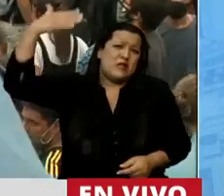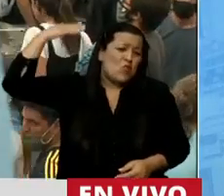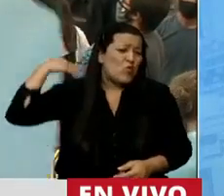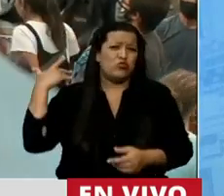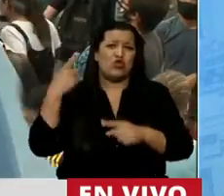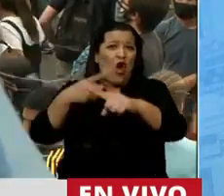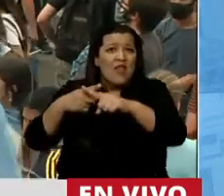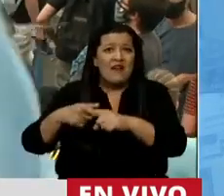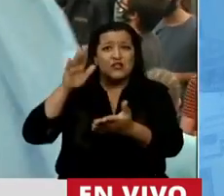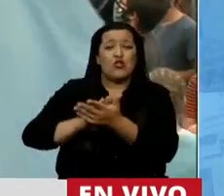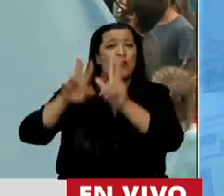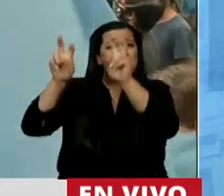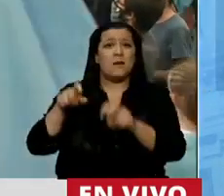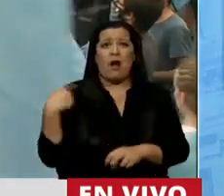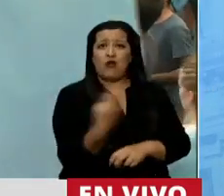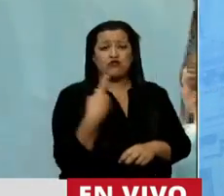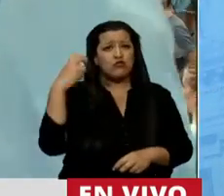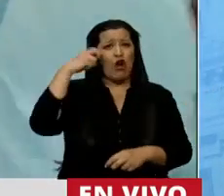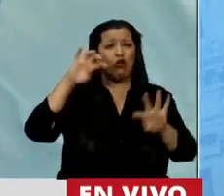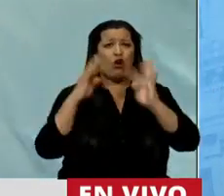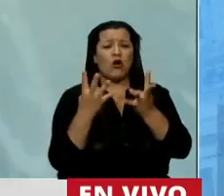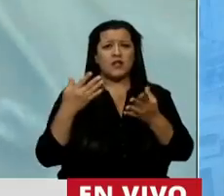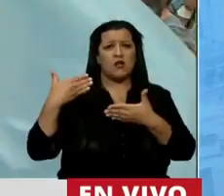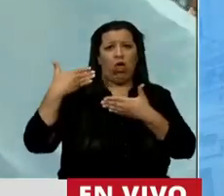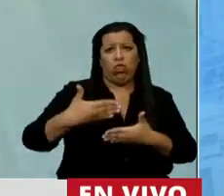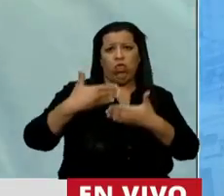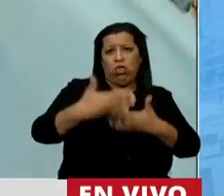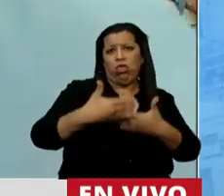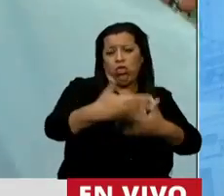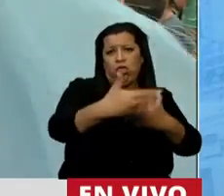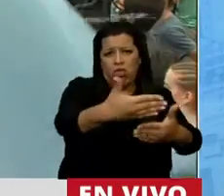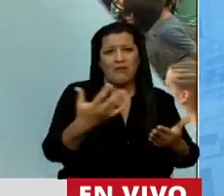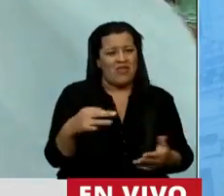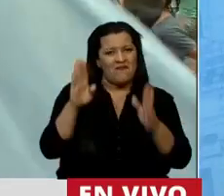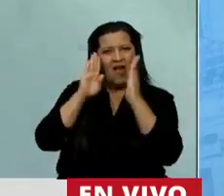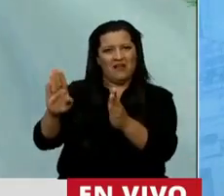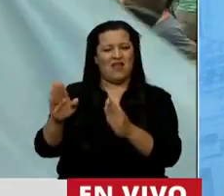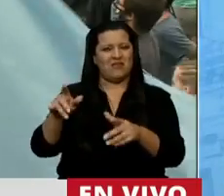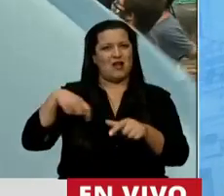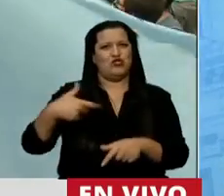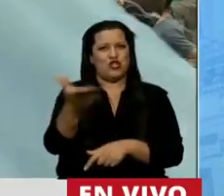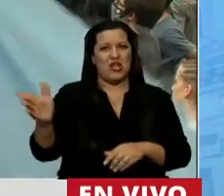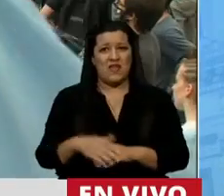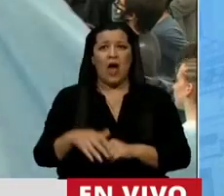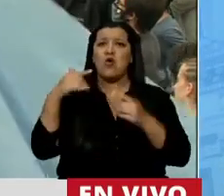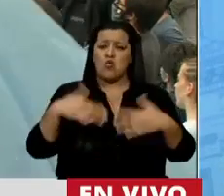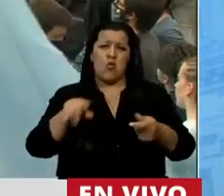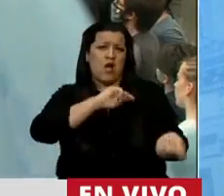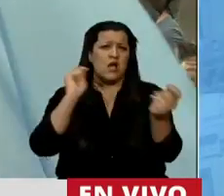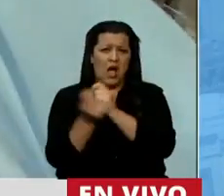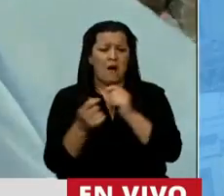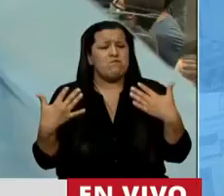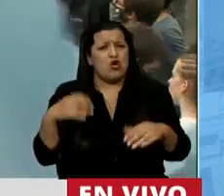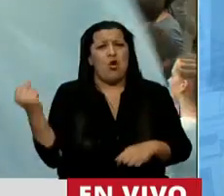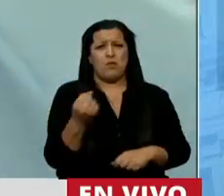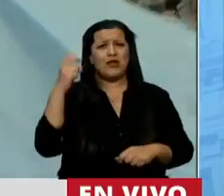tiempo y que nosotros venimos postergando también hace tanto tiempo. Ha habido un cambio muy importante